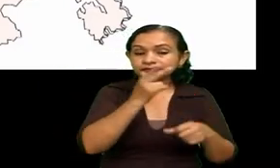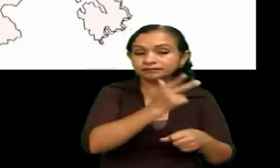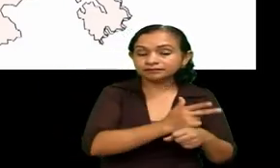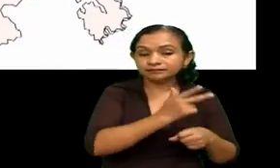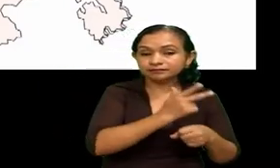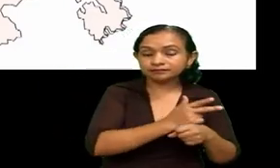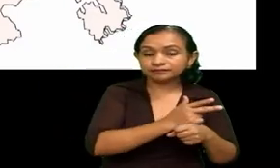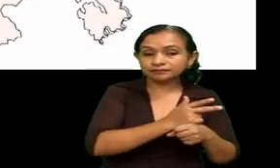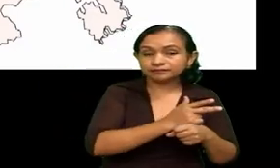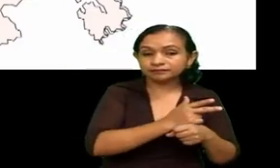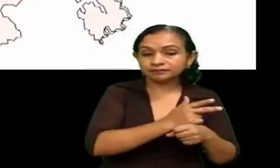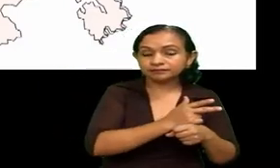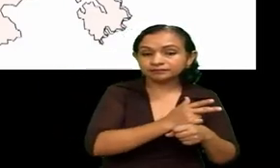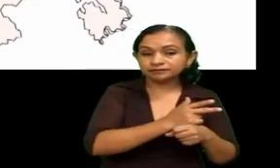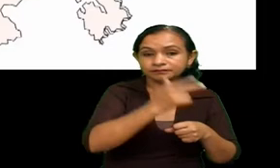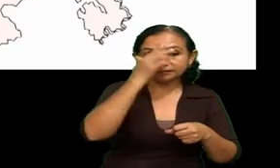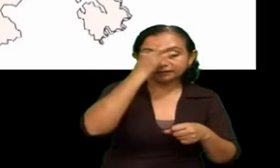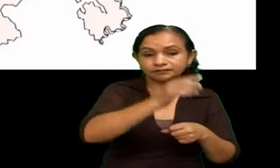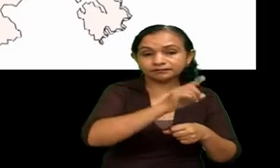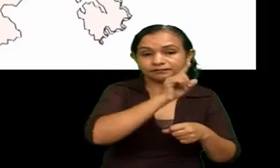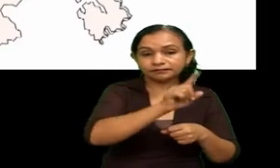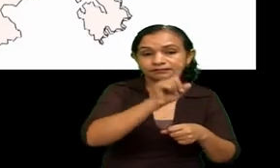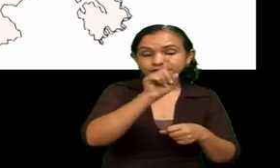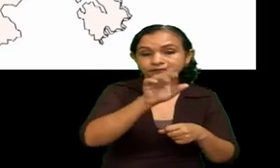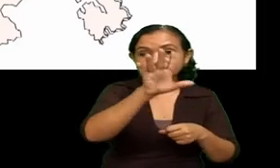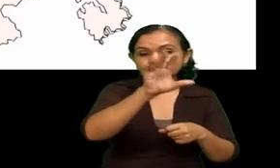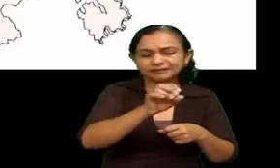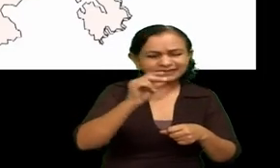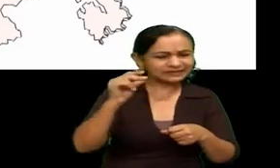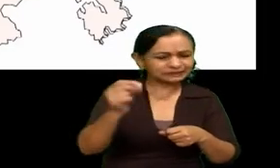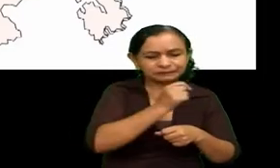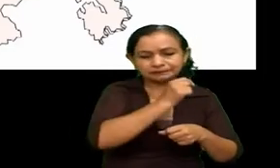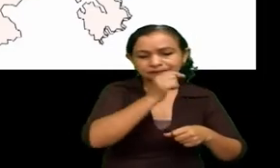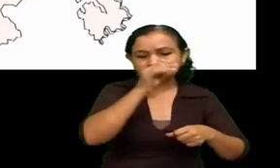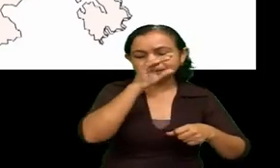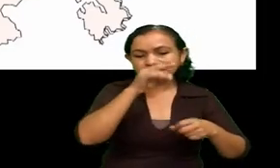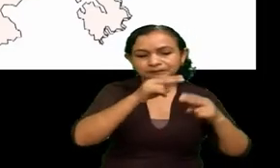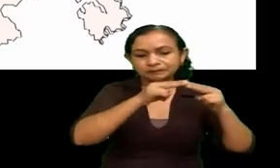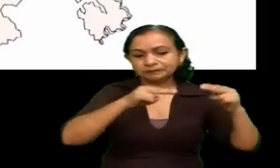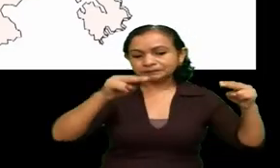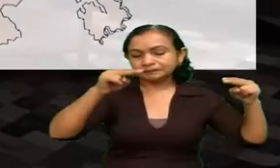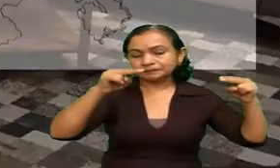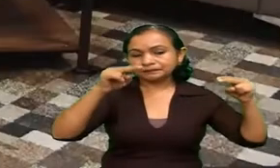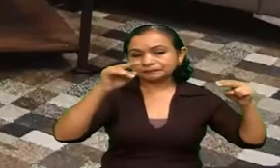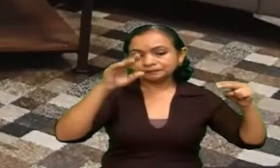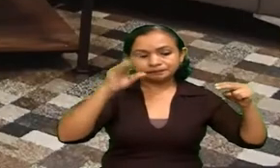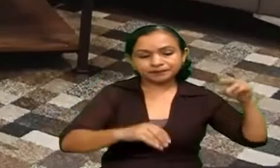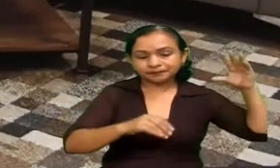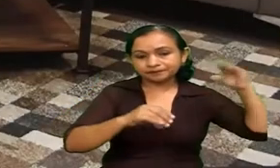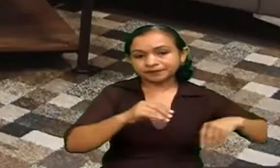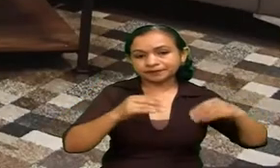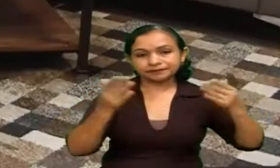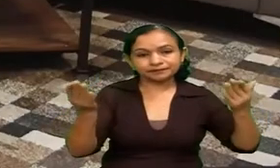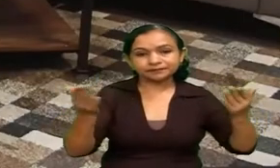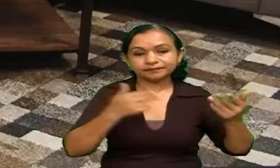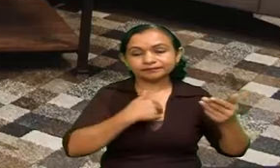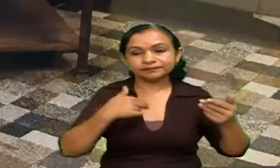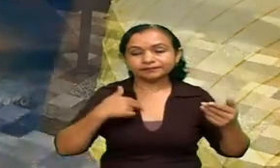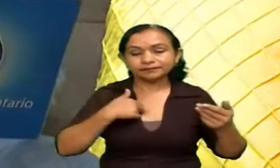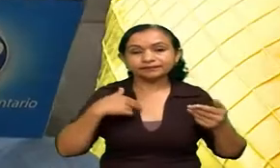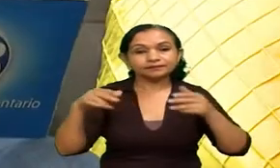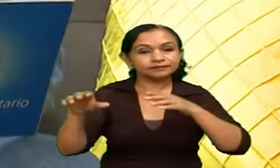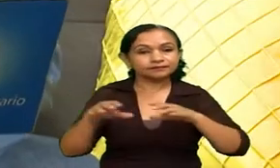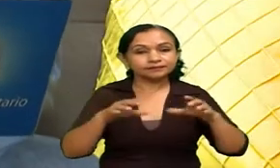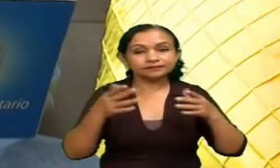con México? A las 11:50. Casi dos segundos. Inmediato. ¿Verdad? Casi inmediato. Ni ves cuando se están dando todos esos